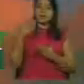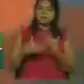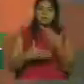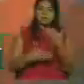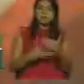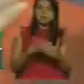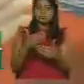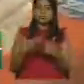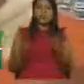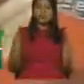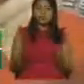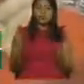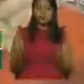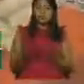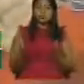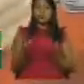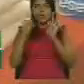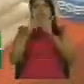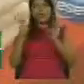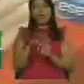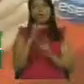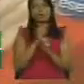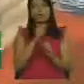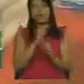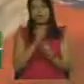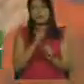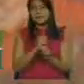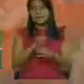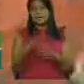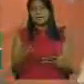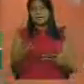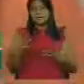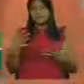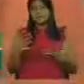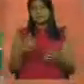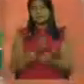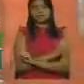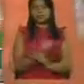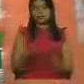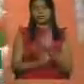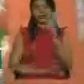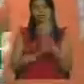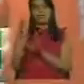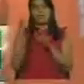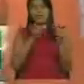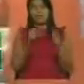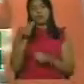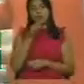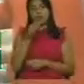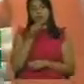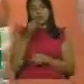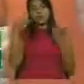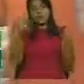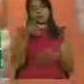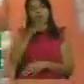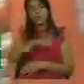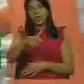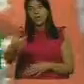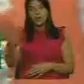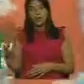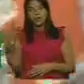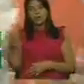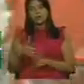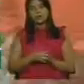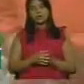y han venido fomentando un esquema donde prácticamente se acaba la posibilidad de desarrollo económico de los alimentos para el pueblo, y sino que en